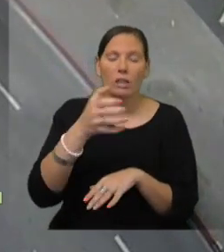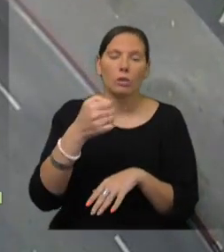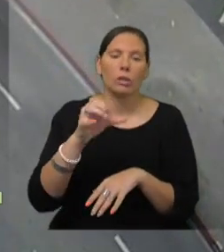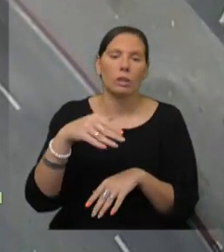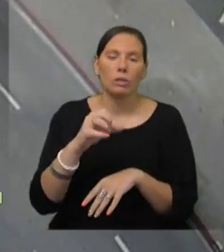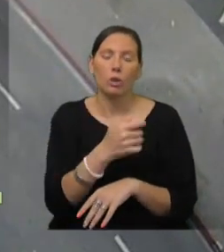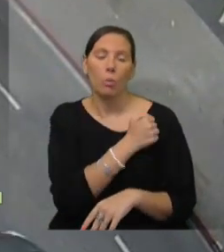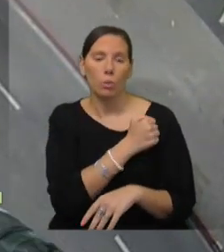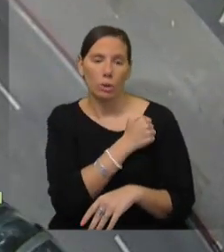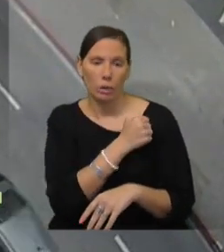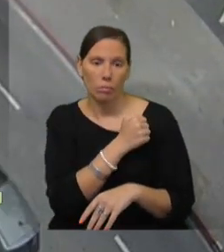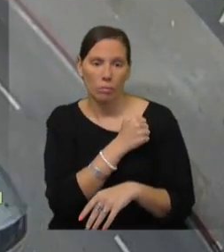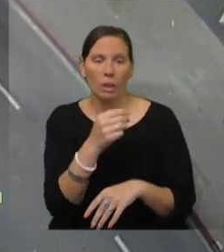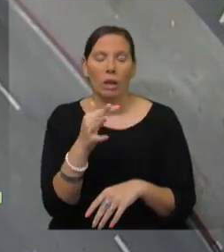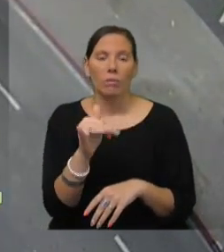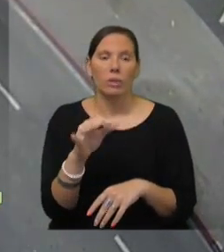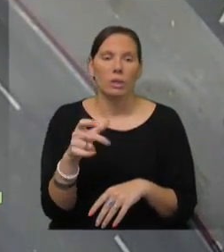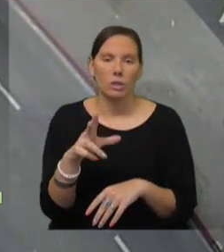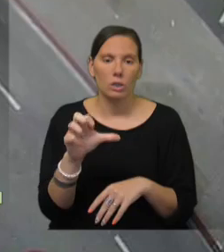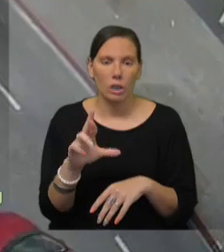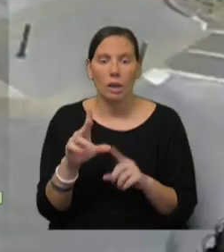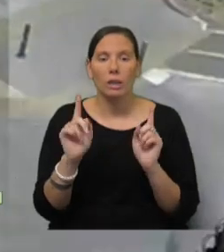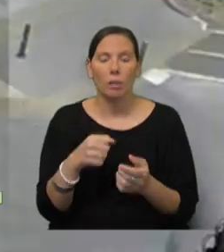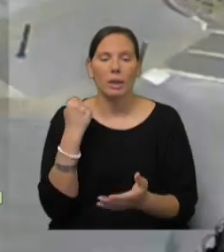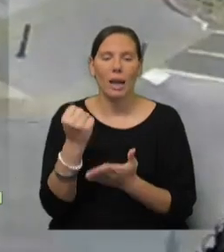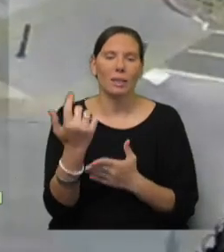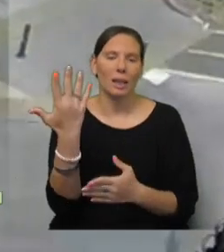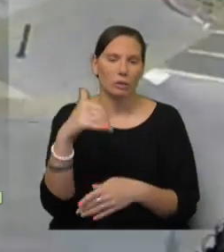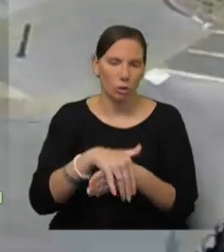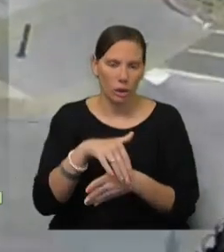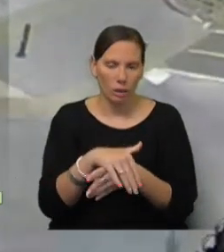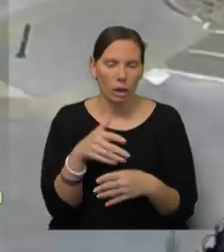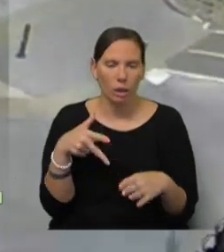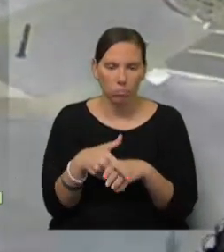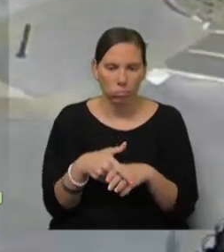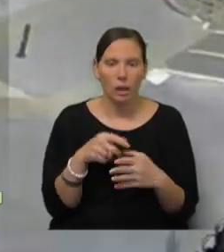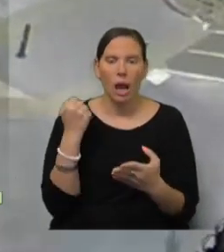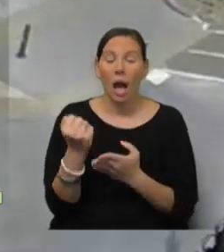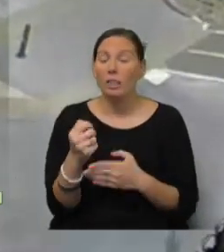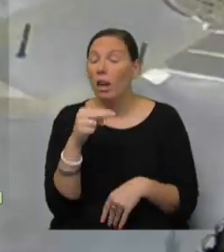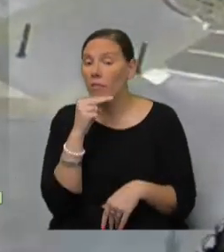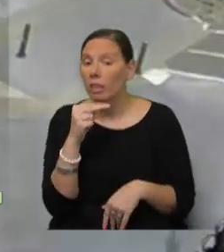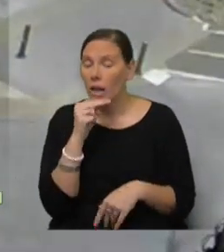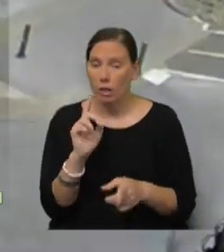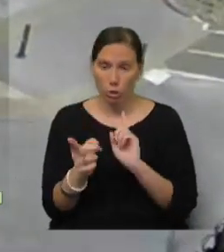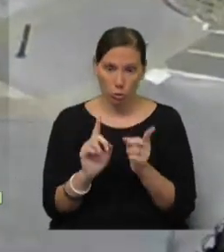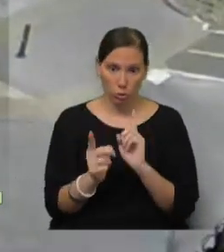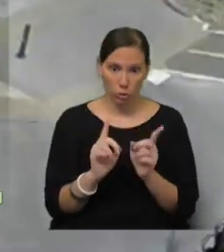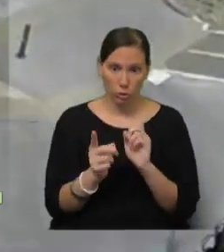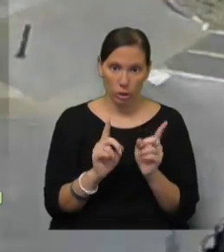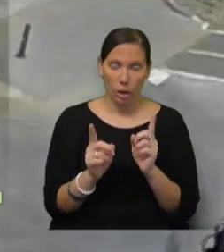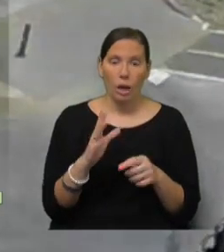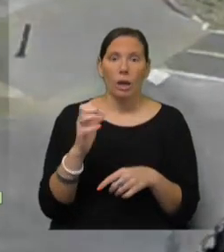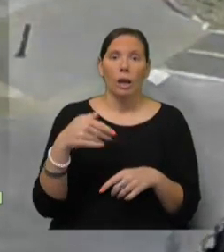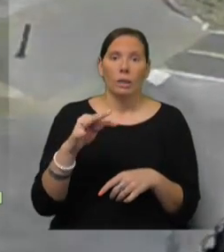artigas y guarino Fer el corte también será hasta las 5 de la tarde y se extenderá hasta el viernes 11 Cornelio